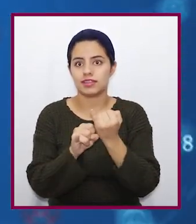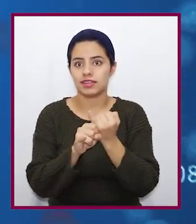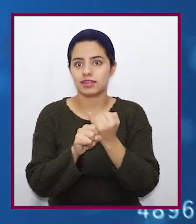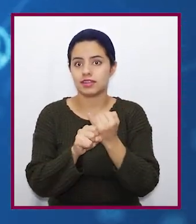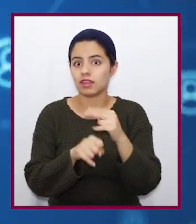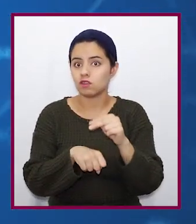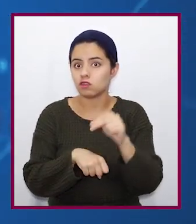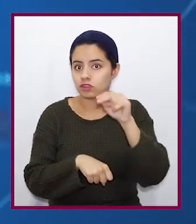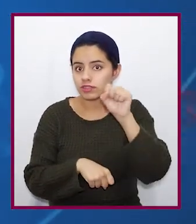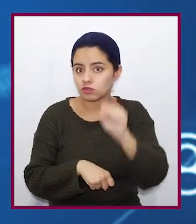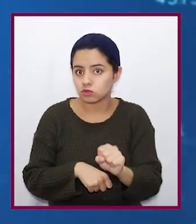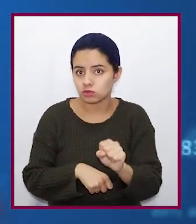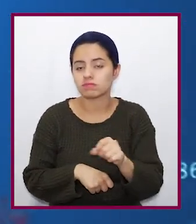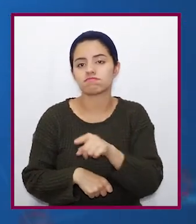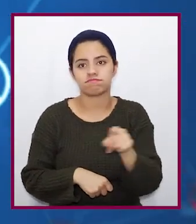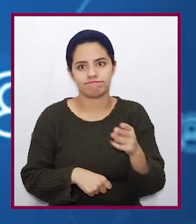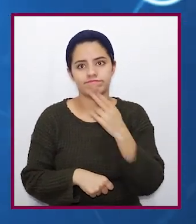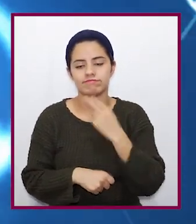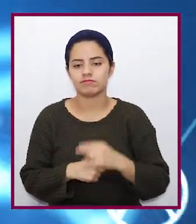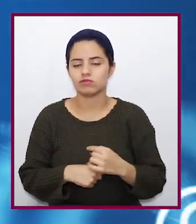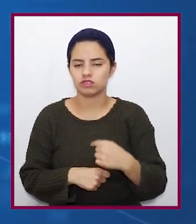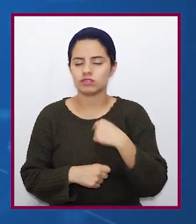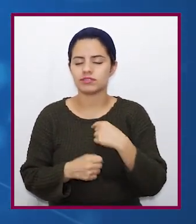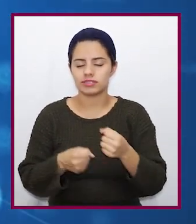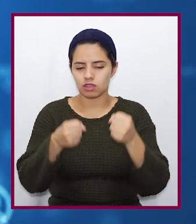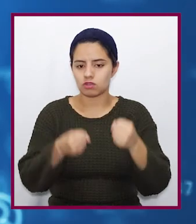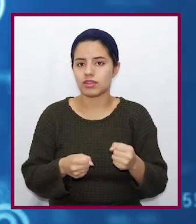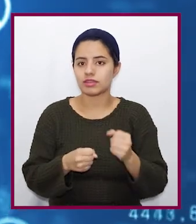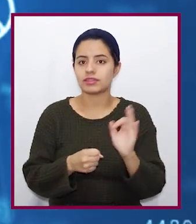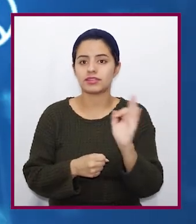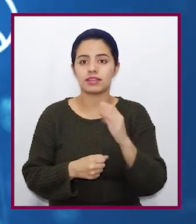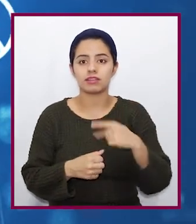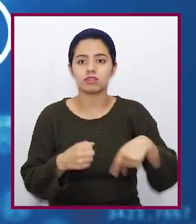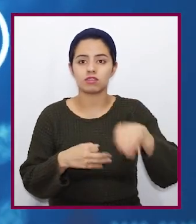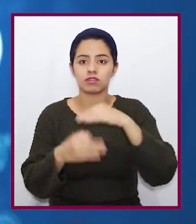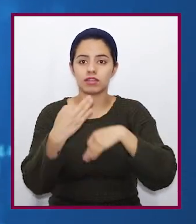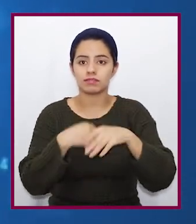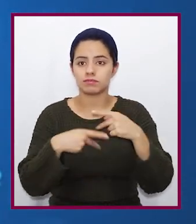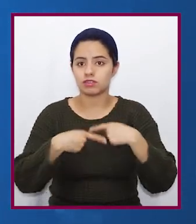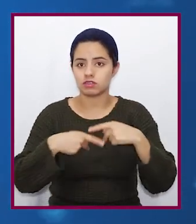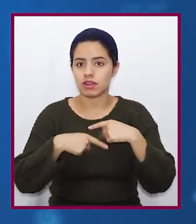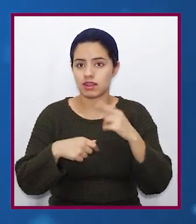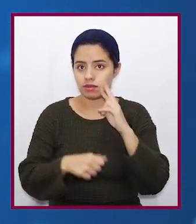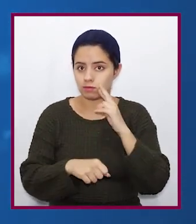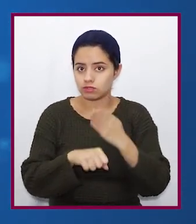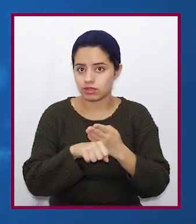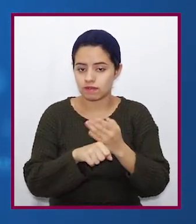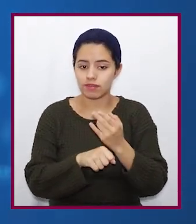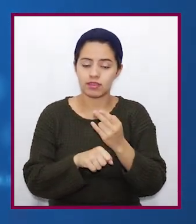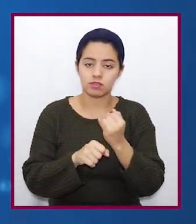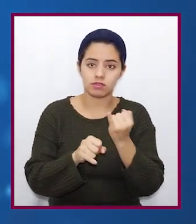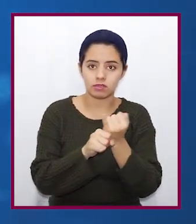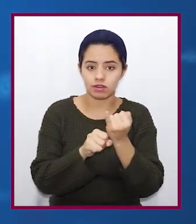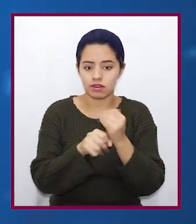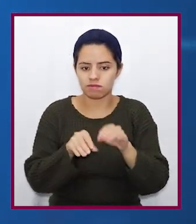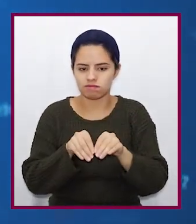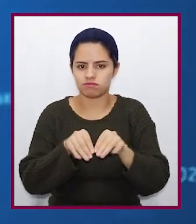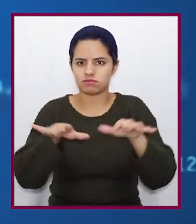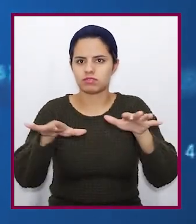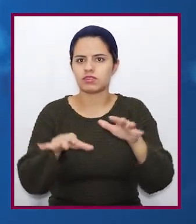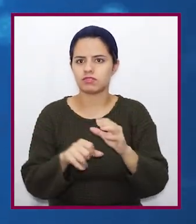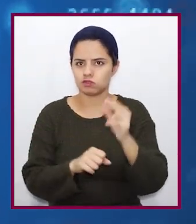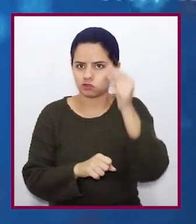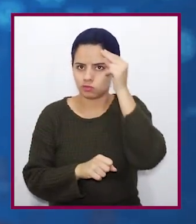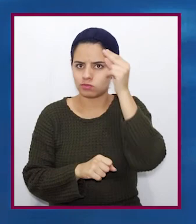de que si los usuarios comenzáramos a ser más responsables y utilizáramos el Internet para difundir conocimiento, compartiríamos puntos de vista